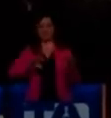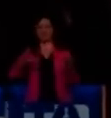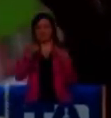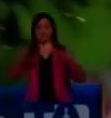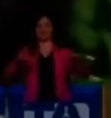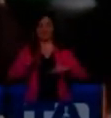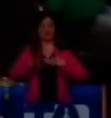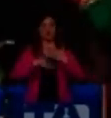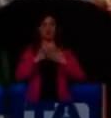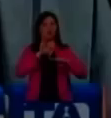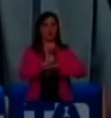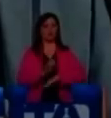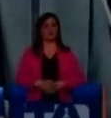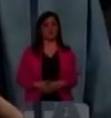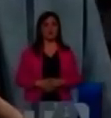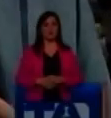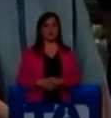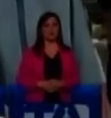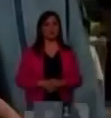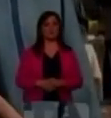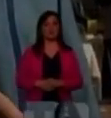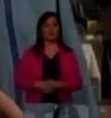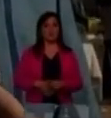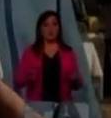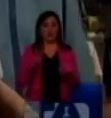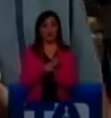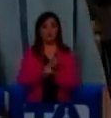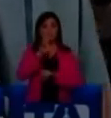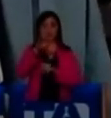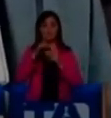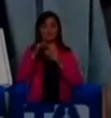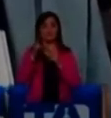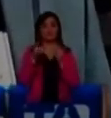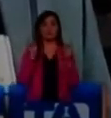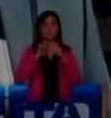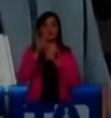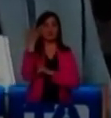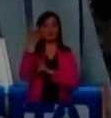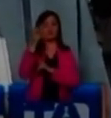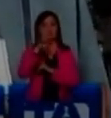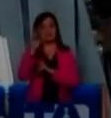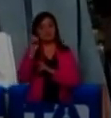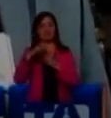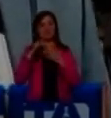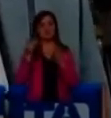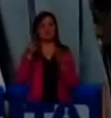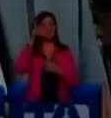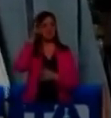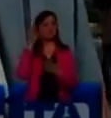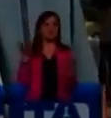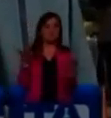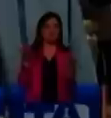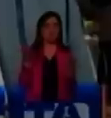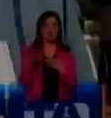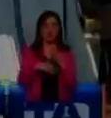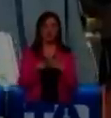realiza en todo el país. Podemos ver productos desde $3 hasta $15, $20. Entonces creo que no está